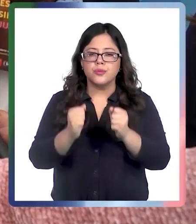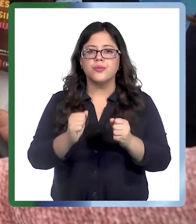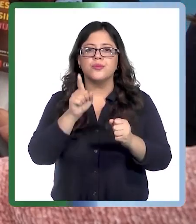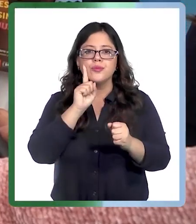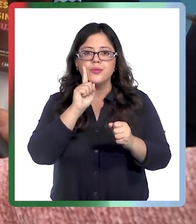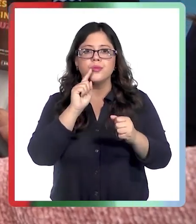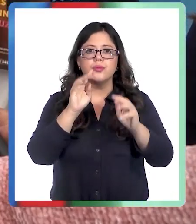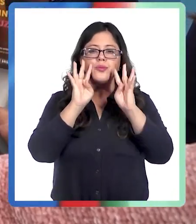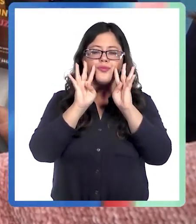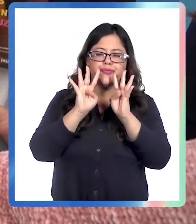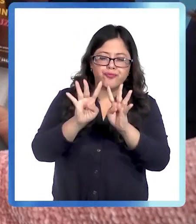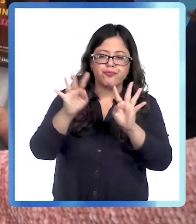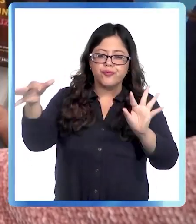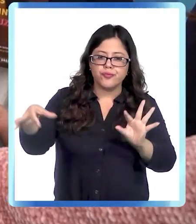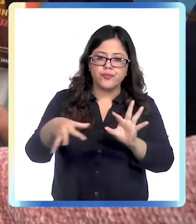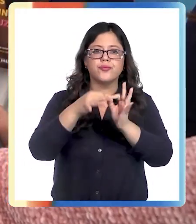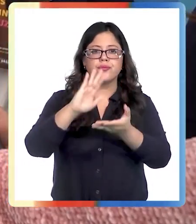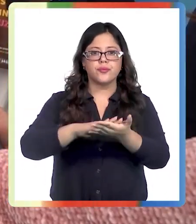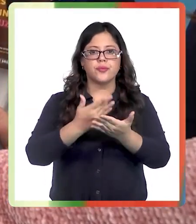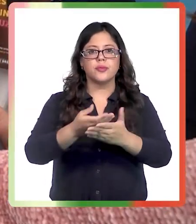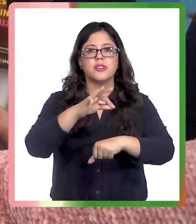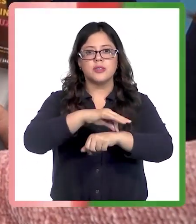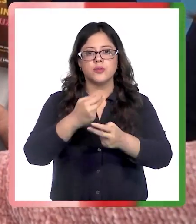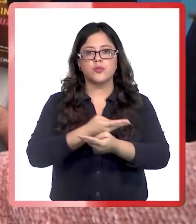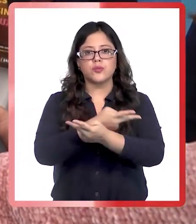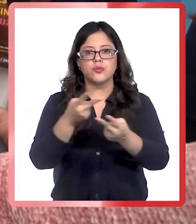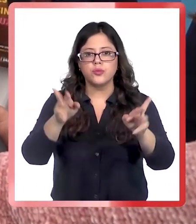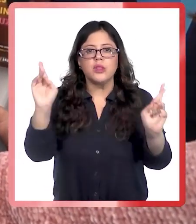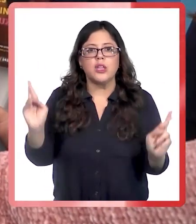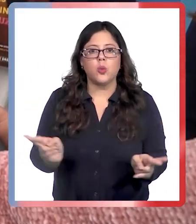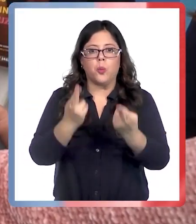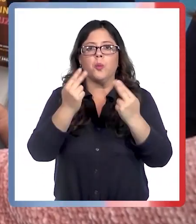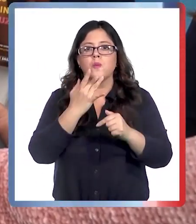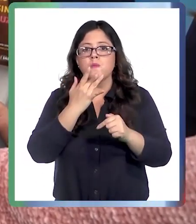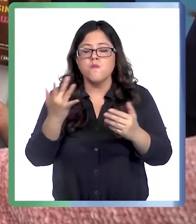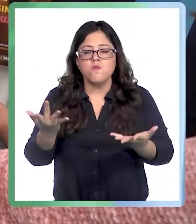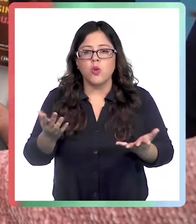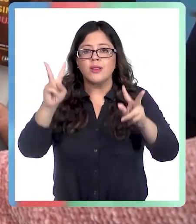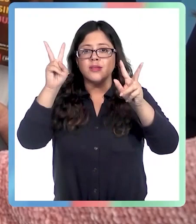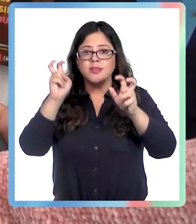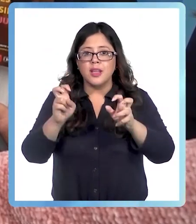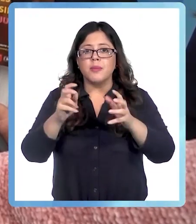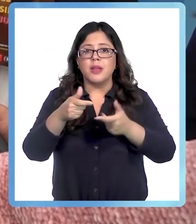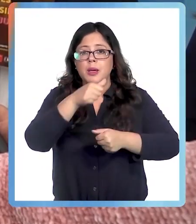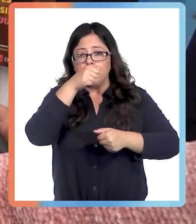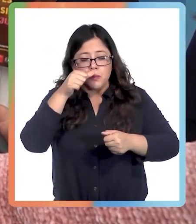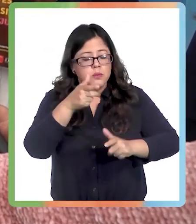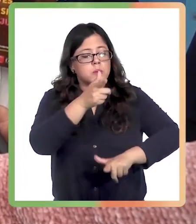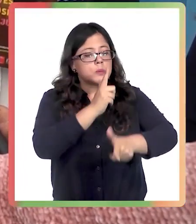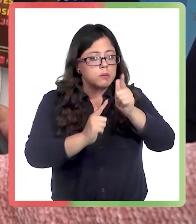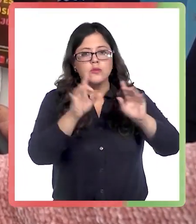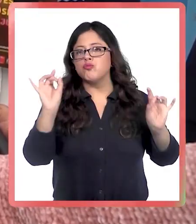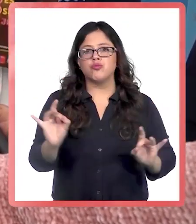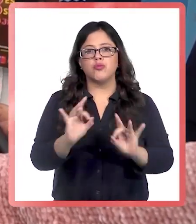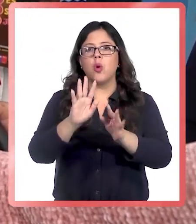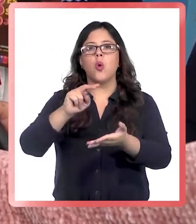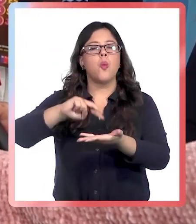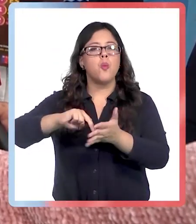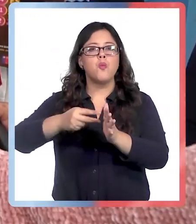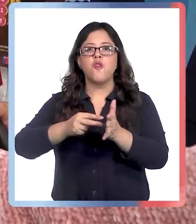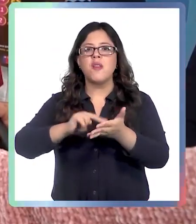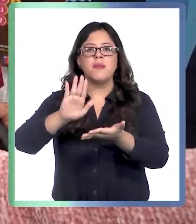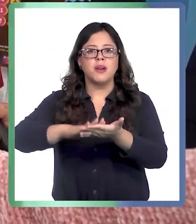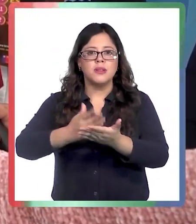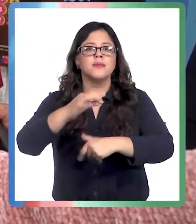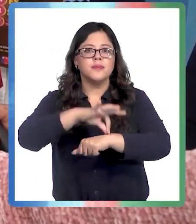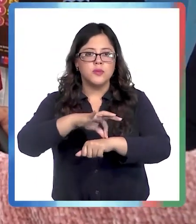instalar una mirada que se relacione con la salud pública, el restablecimiento de la salud. Porque finalmente el consumo problemático de sustancias no es más que eso, es un problema